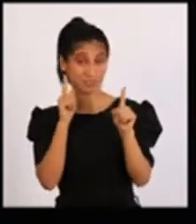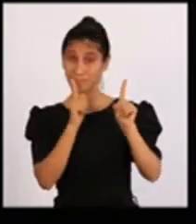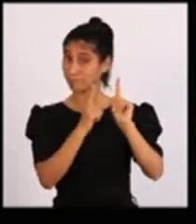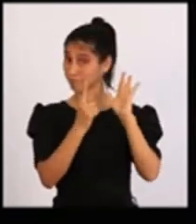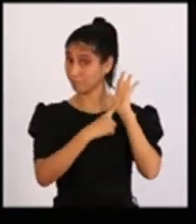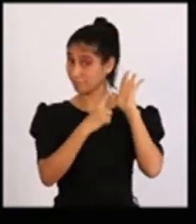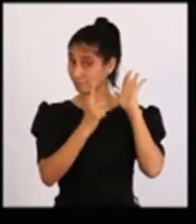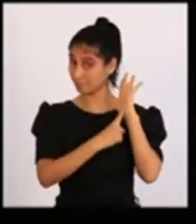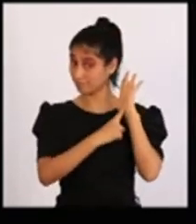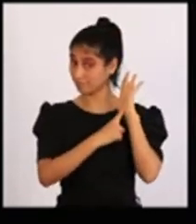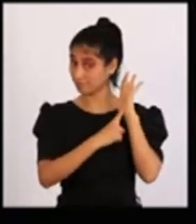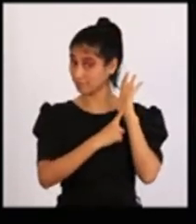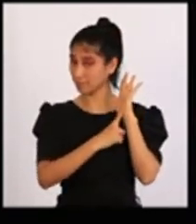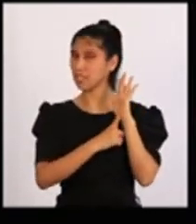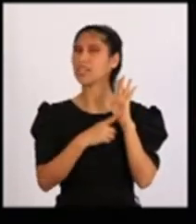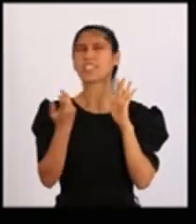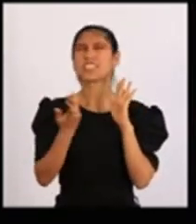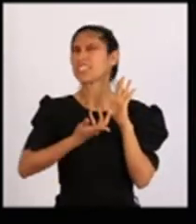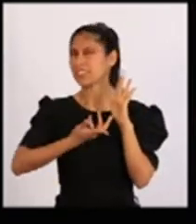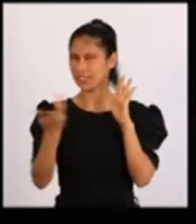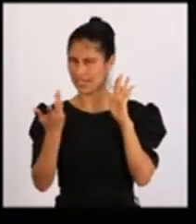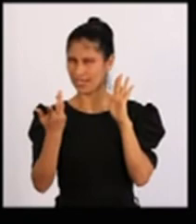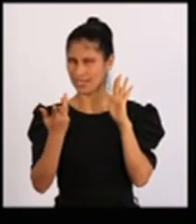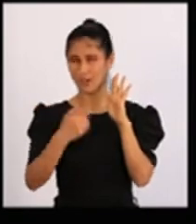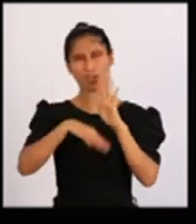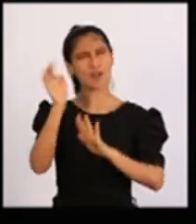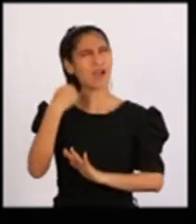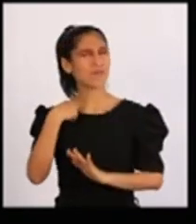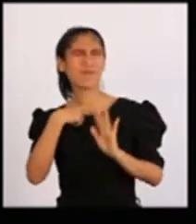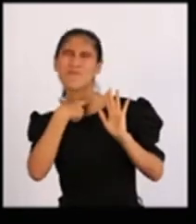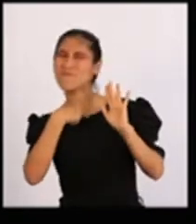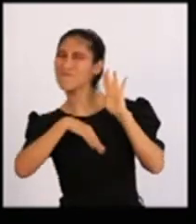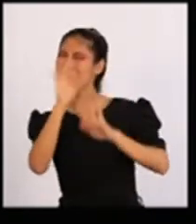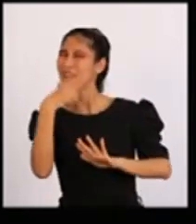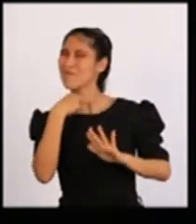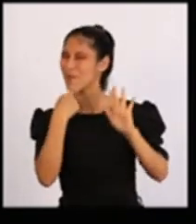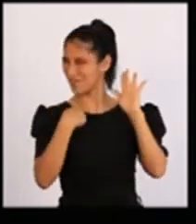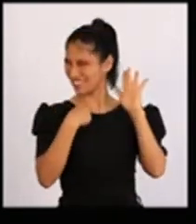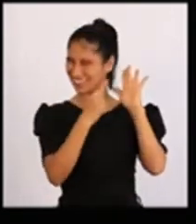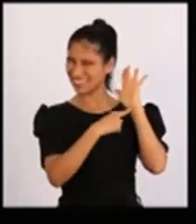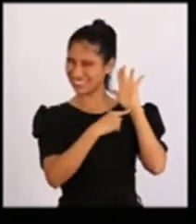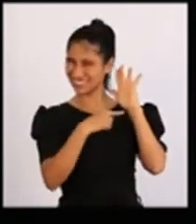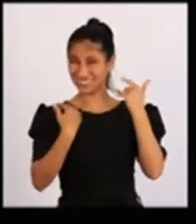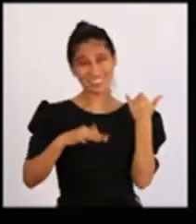Este de aquí es uno de los instrumentos que más me gusta.